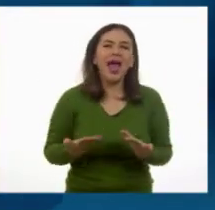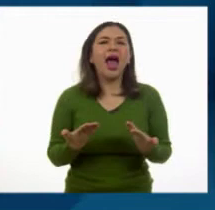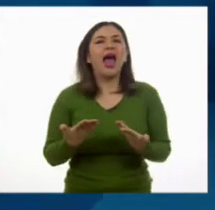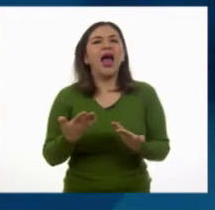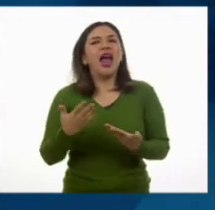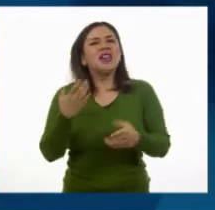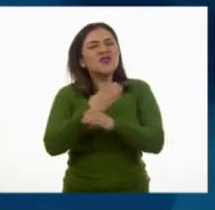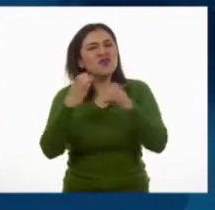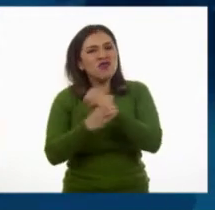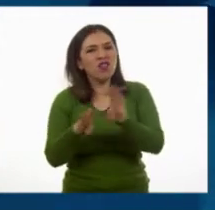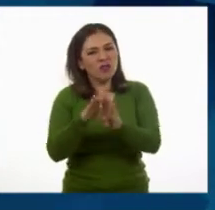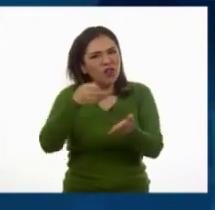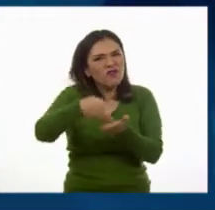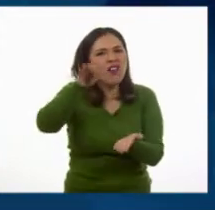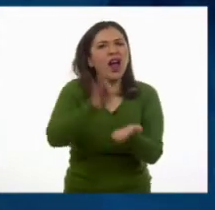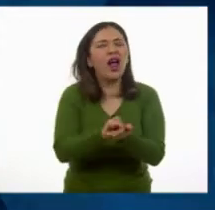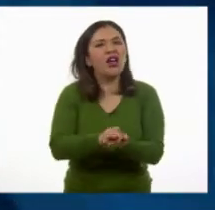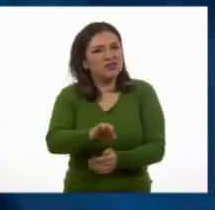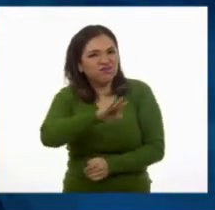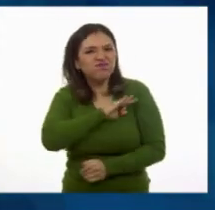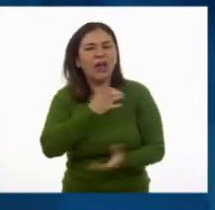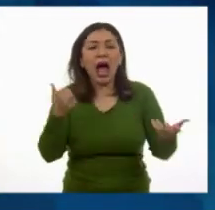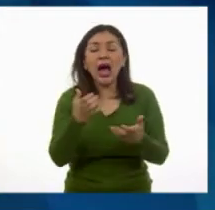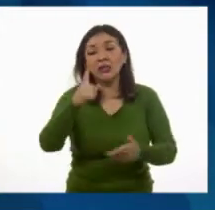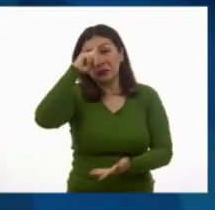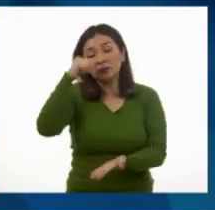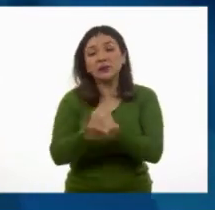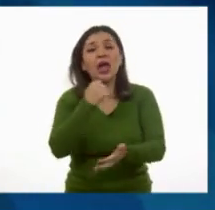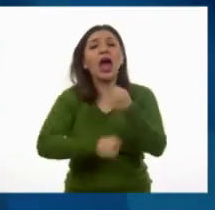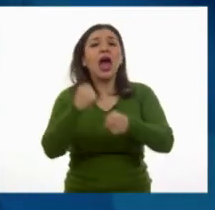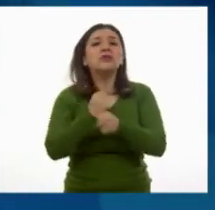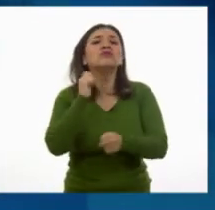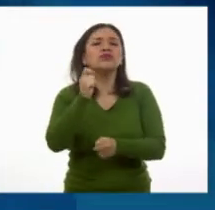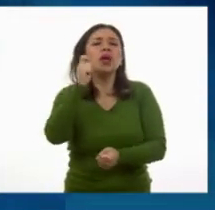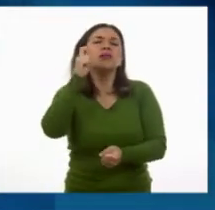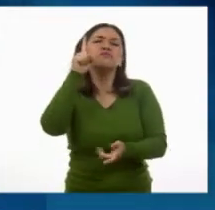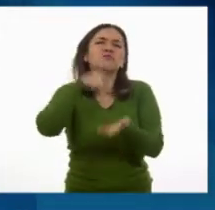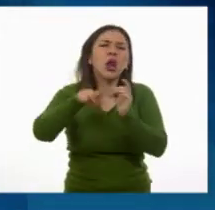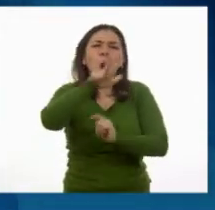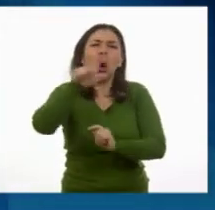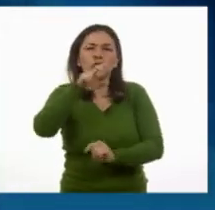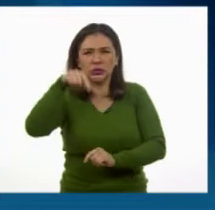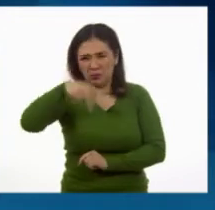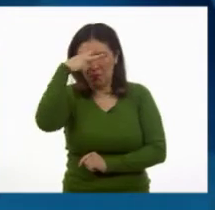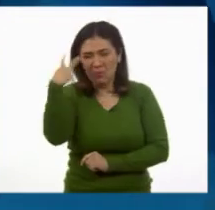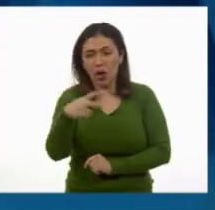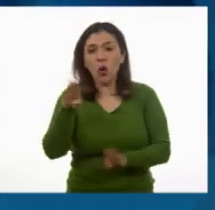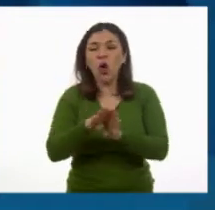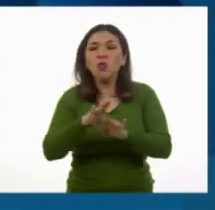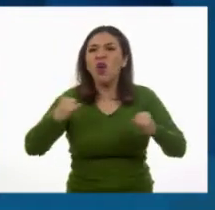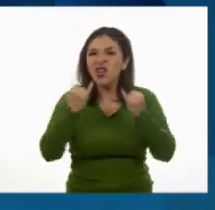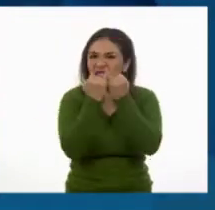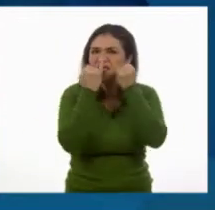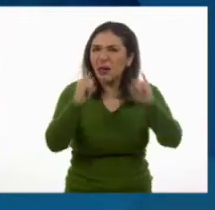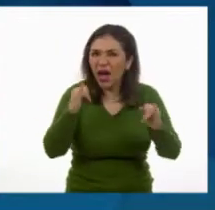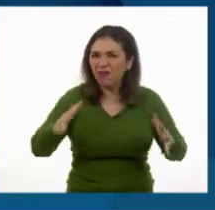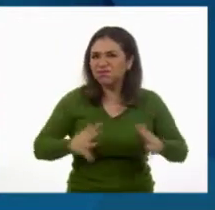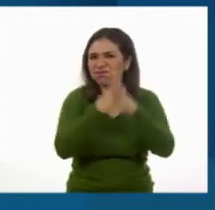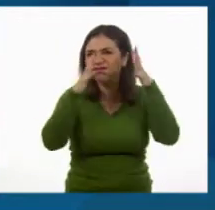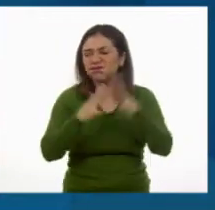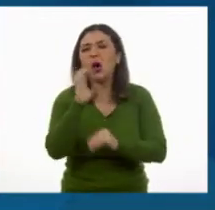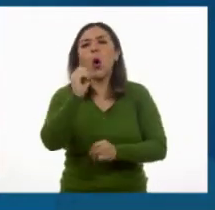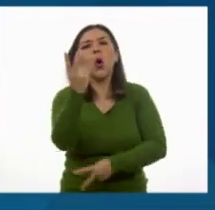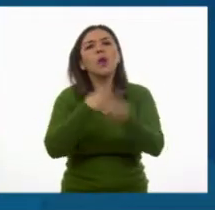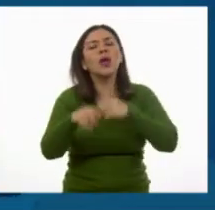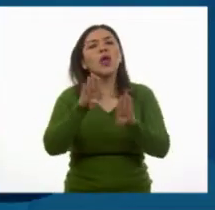conmovedor y lo heroico de los acontecimientos que marcaron el siglo XIX mexicano. la insurrección de independencia, el